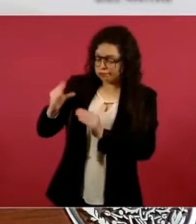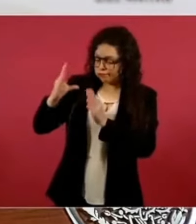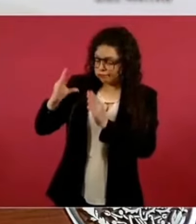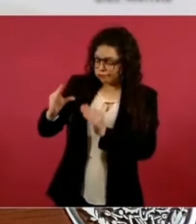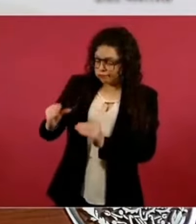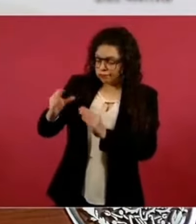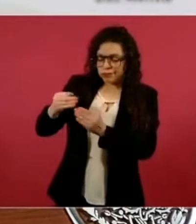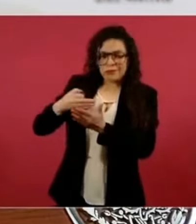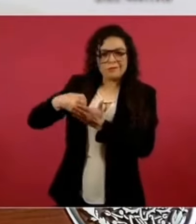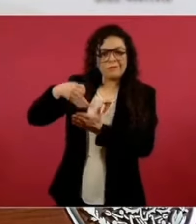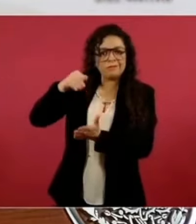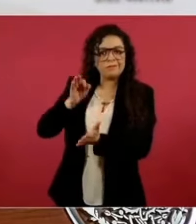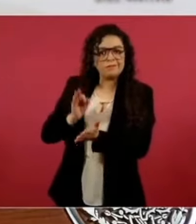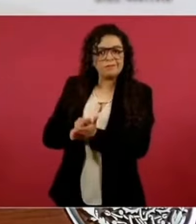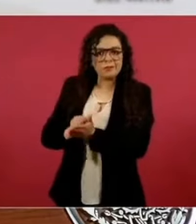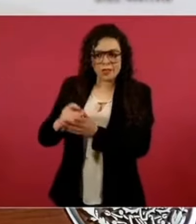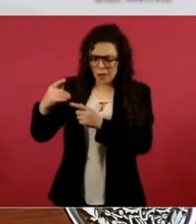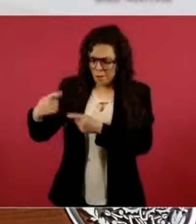los antiguos